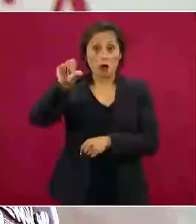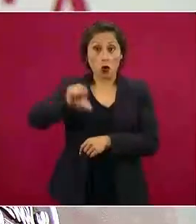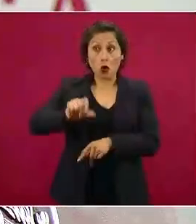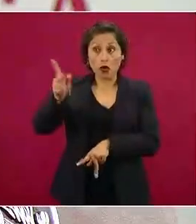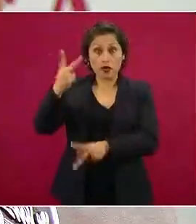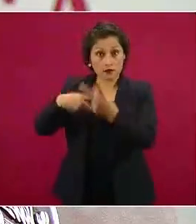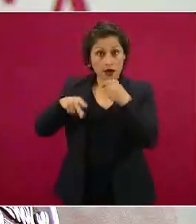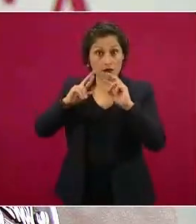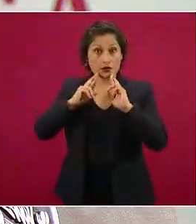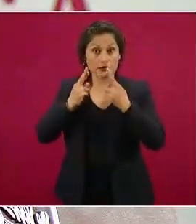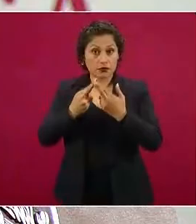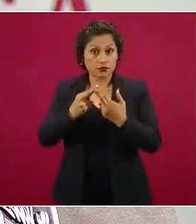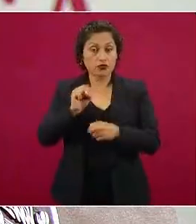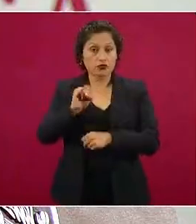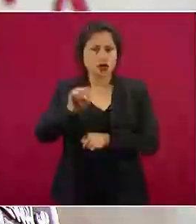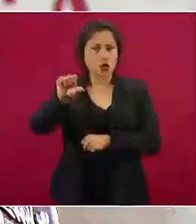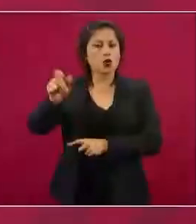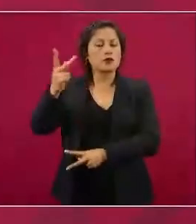estuvo